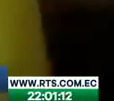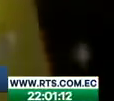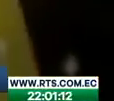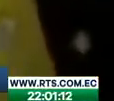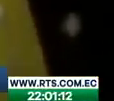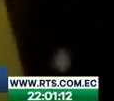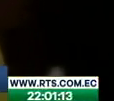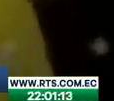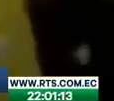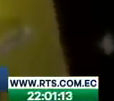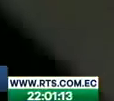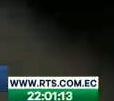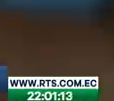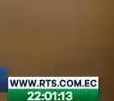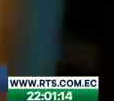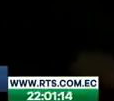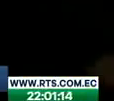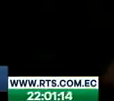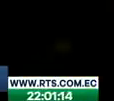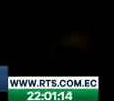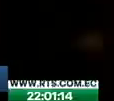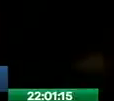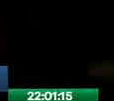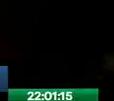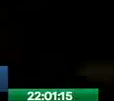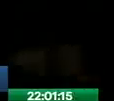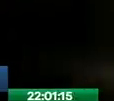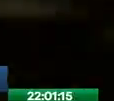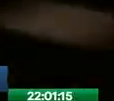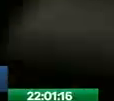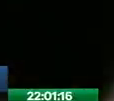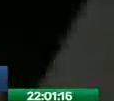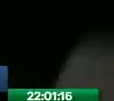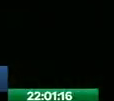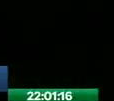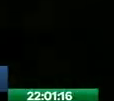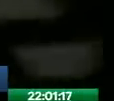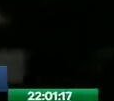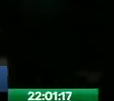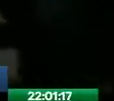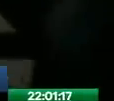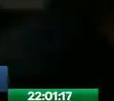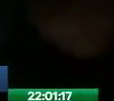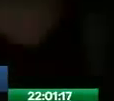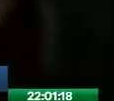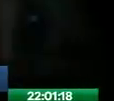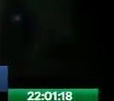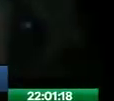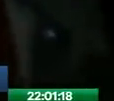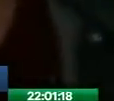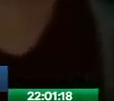del 30% para los cantones en semáforo amarillo y del 50% en verde.